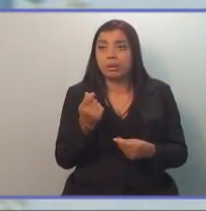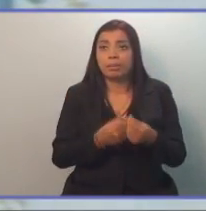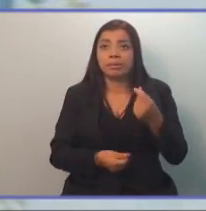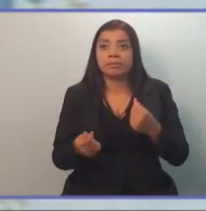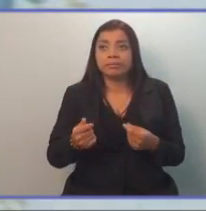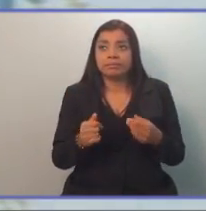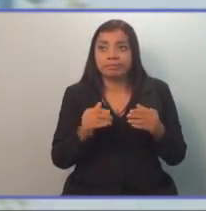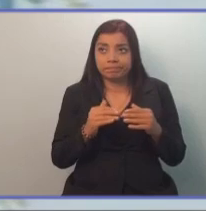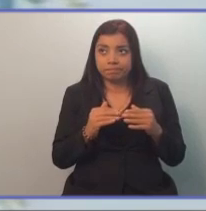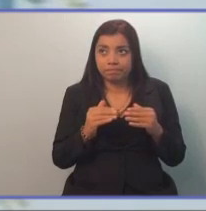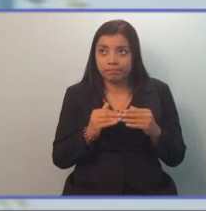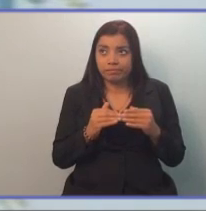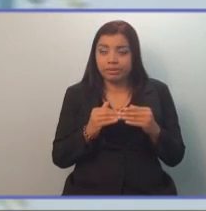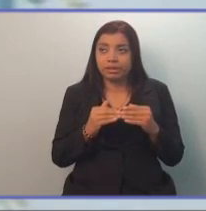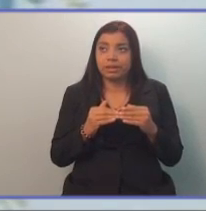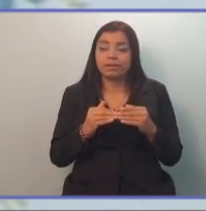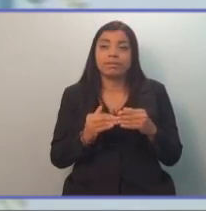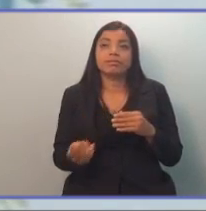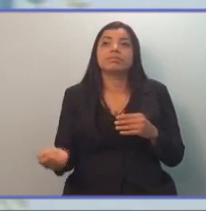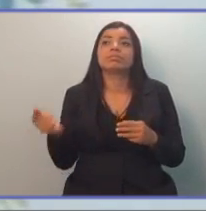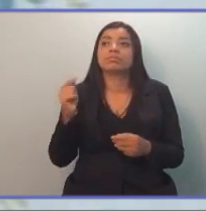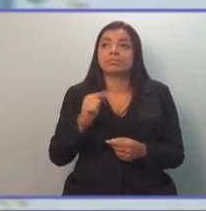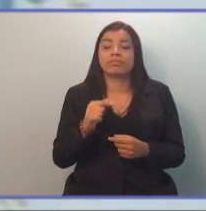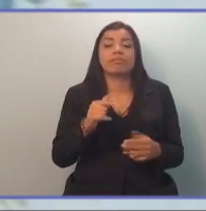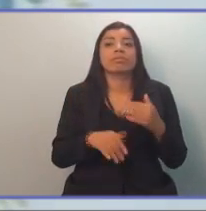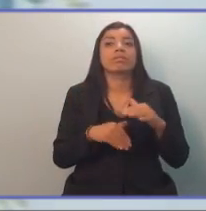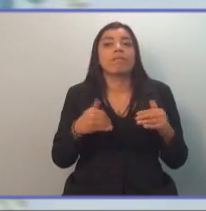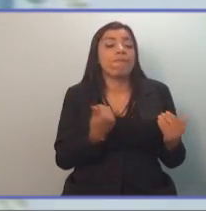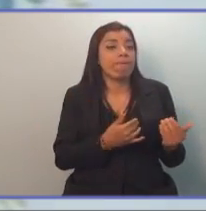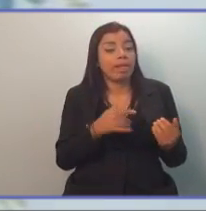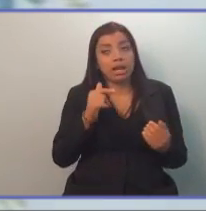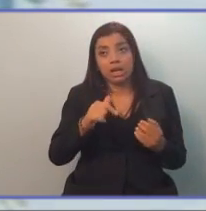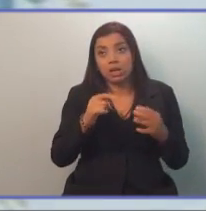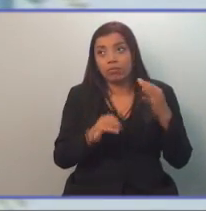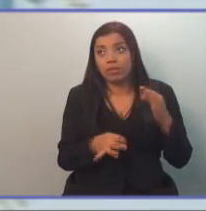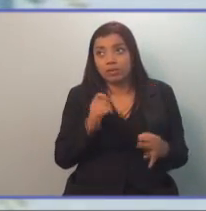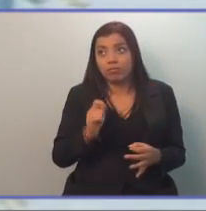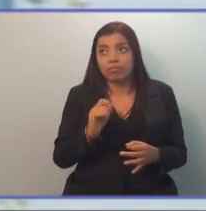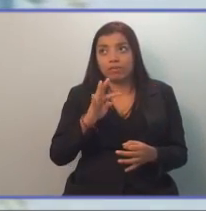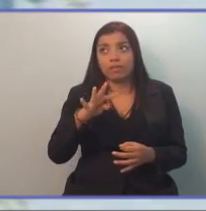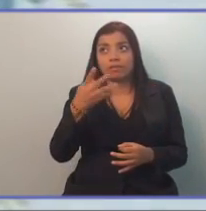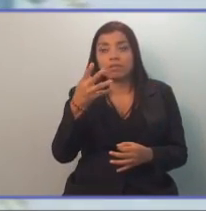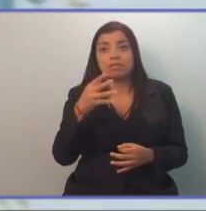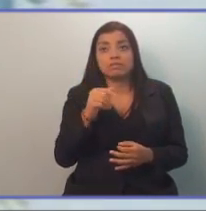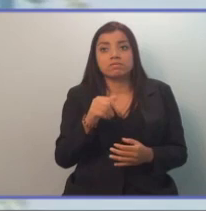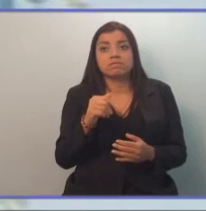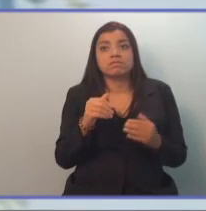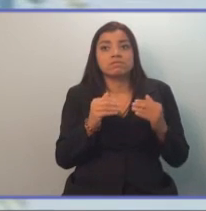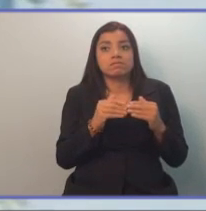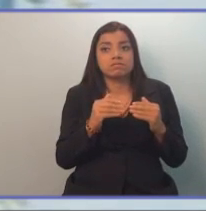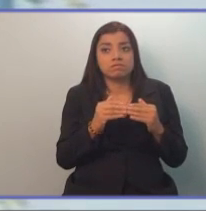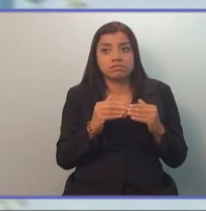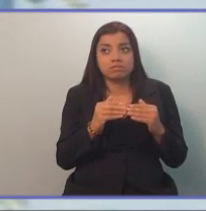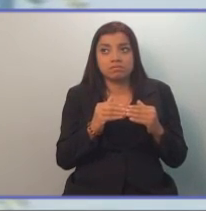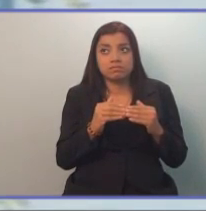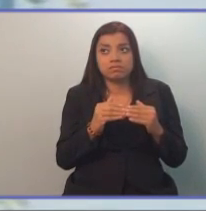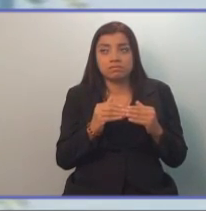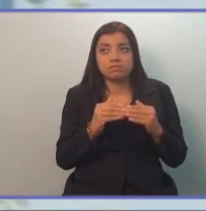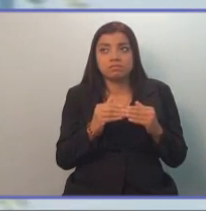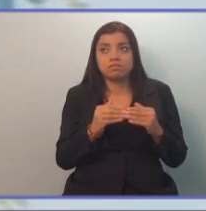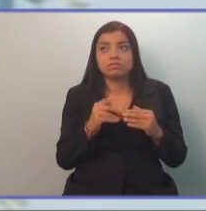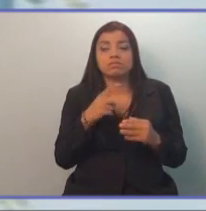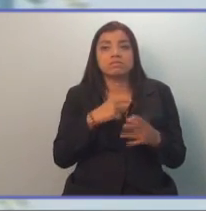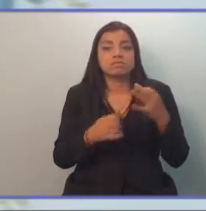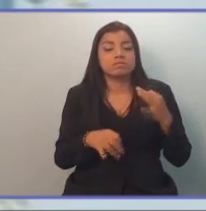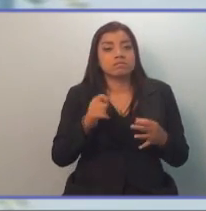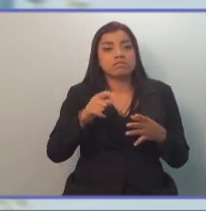y también de ahí fui trasladada al juzgado cuarto de lo mercantil dentro de la materia, pero también ahí, como jueza